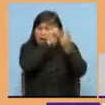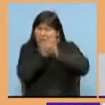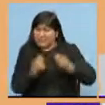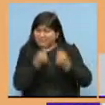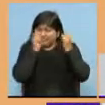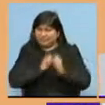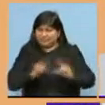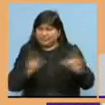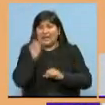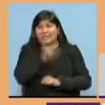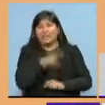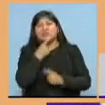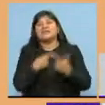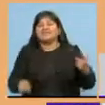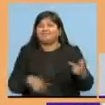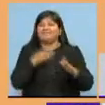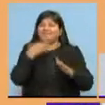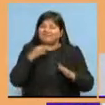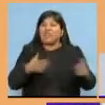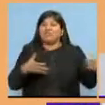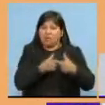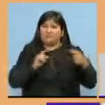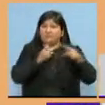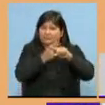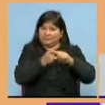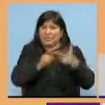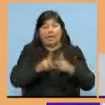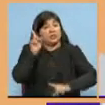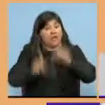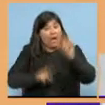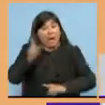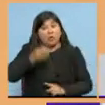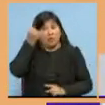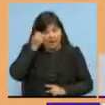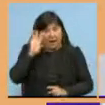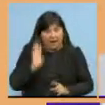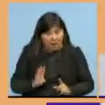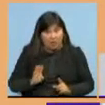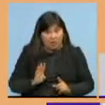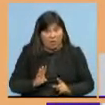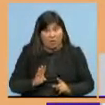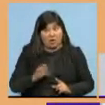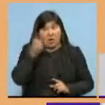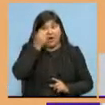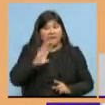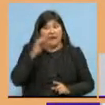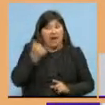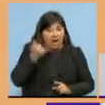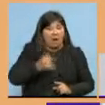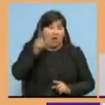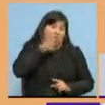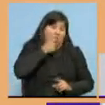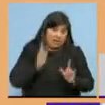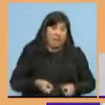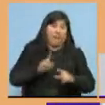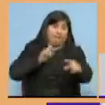con algunos bancos de jojoy de qué en la primera nota de reclamo no la contestaban y ahora nos mandan carpetas así con toda la información